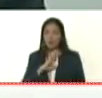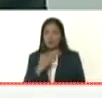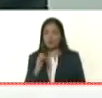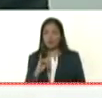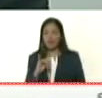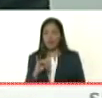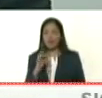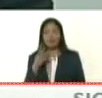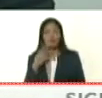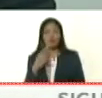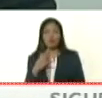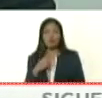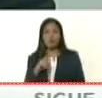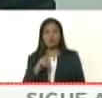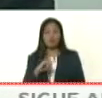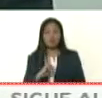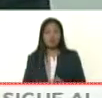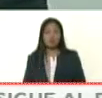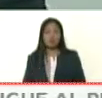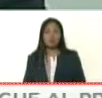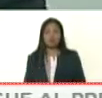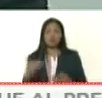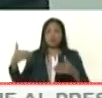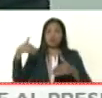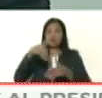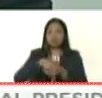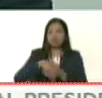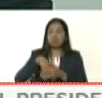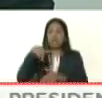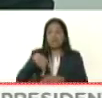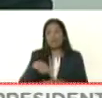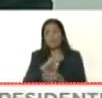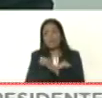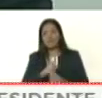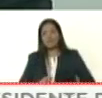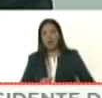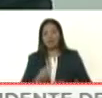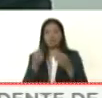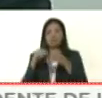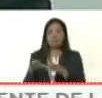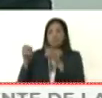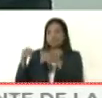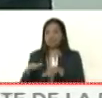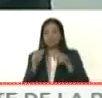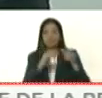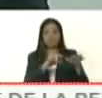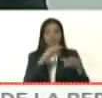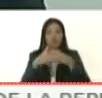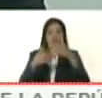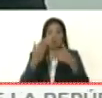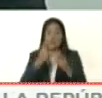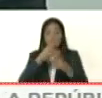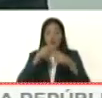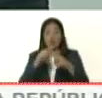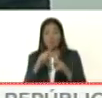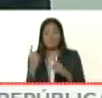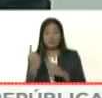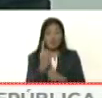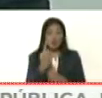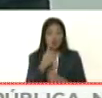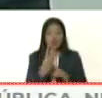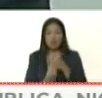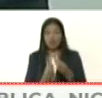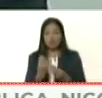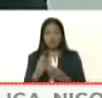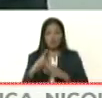el intento de perpetrar golpes militares que han venido fracasando uno tras otro, sino que lo que principalmente está haciendo